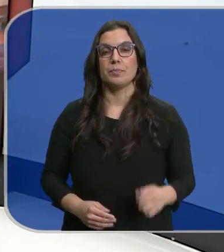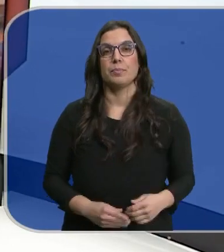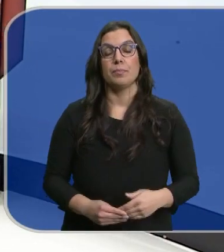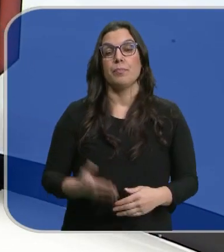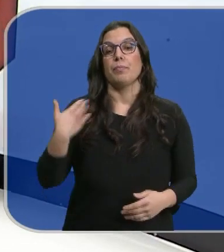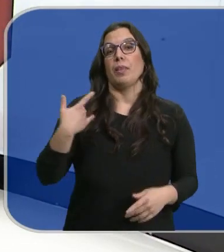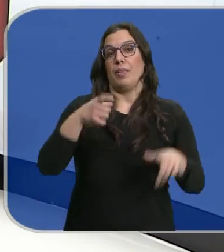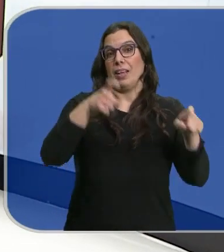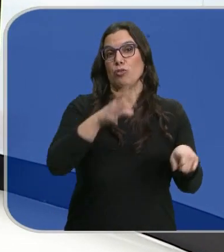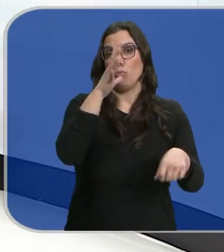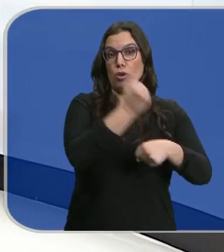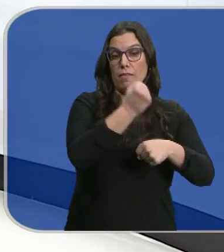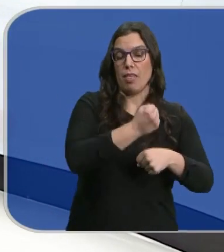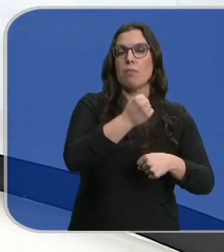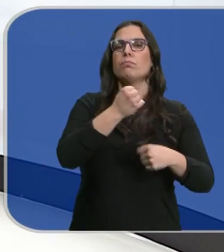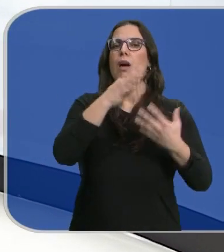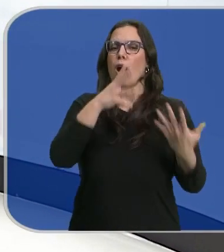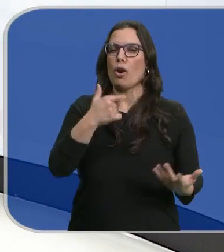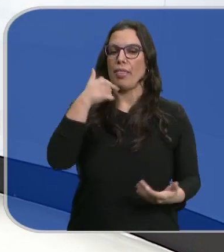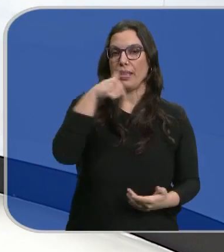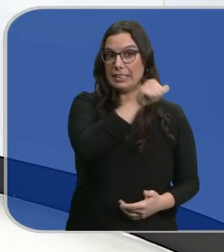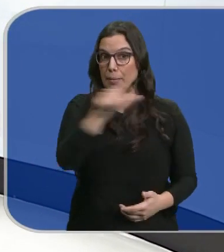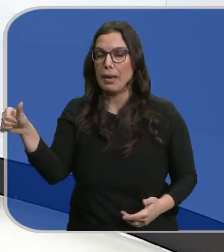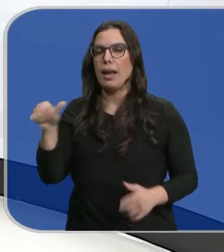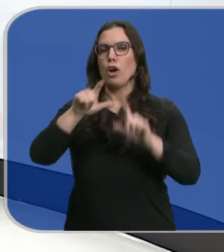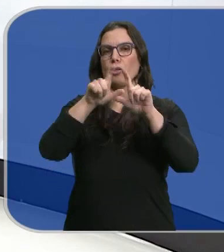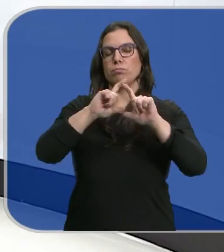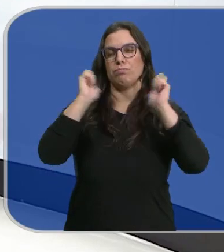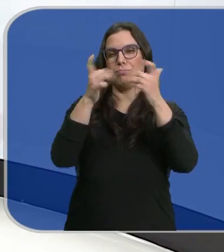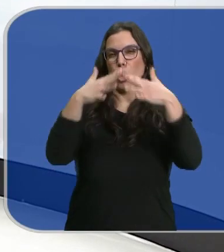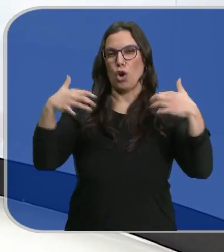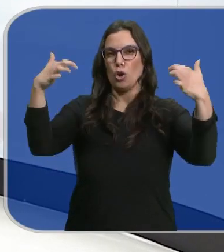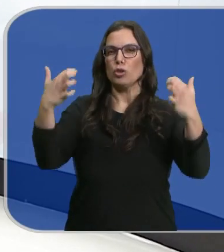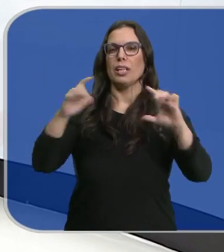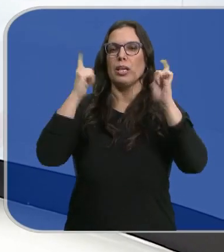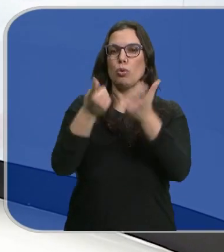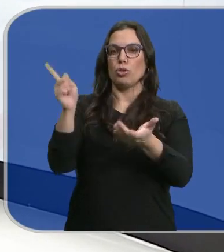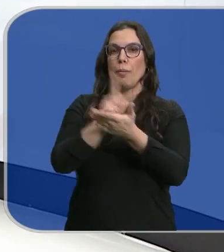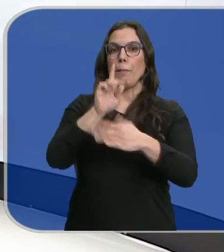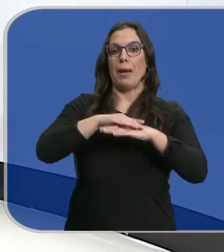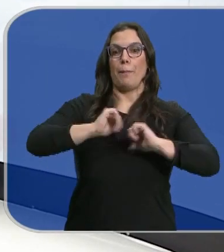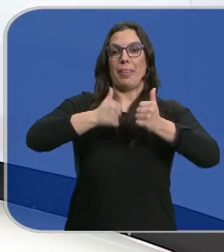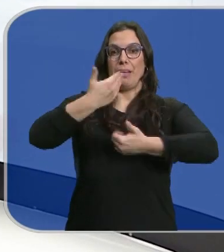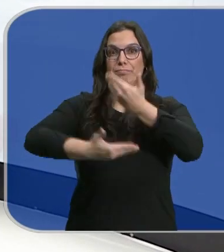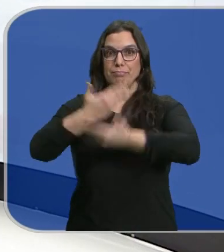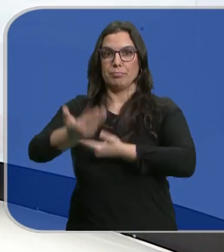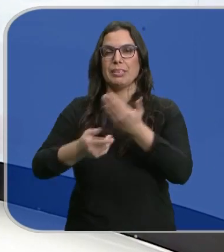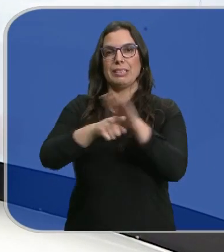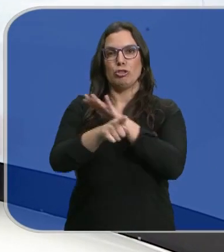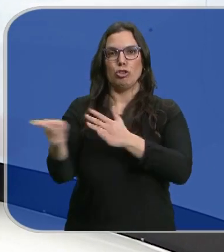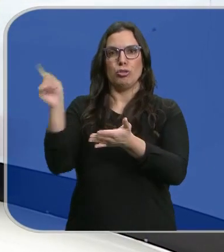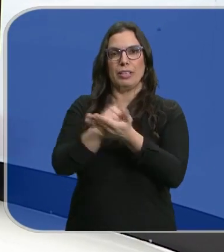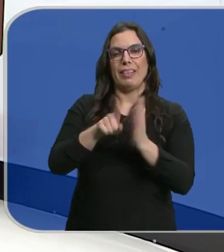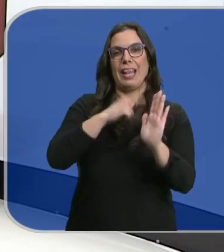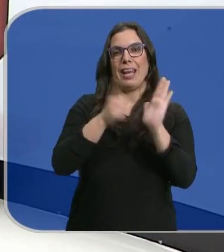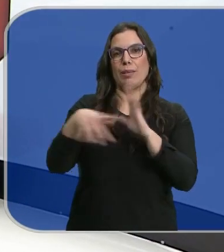Tras el paréntesis navideño, las Cortes fijan para esta misma semana el pleno con el que reiniciar la tramitación parlamentaria